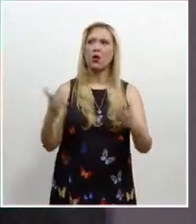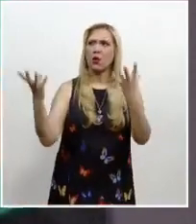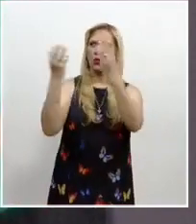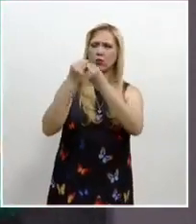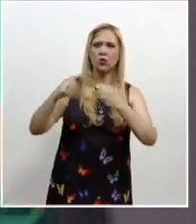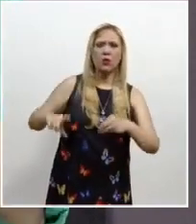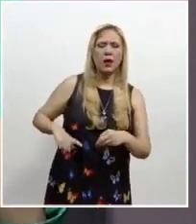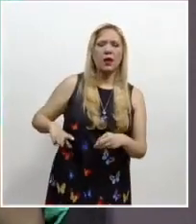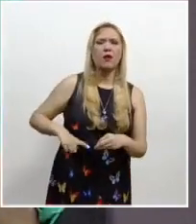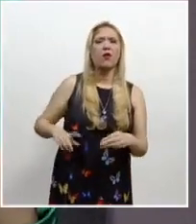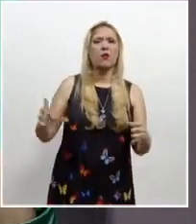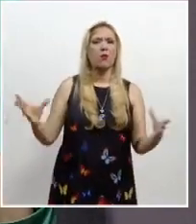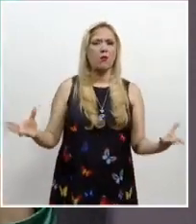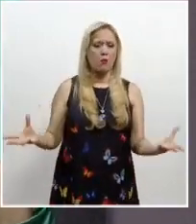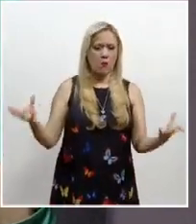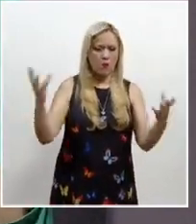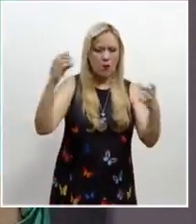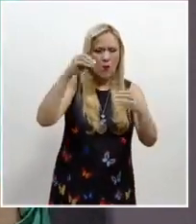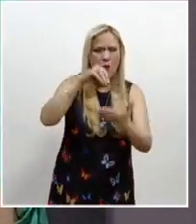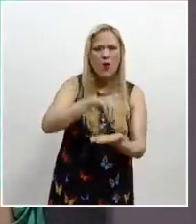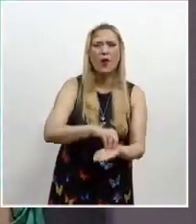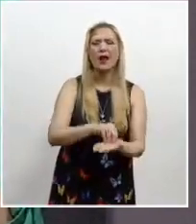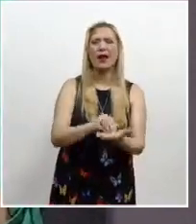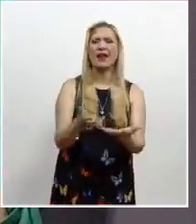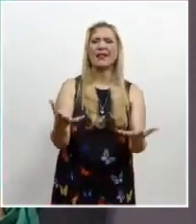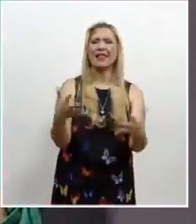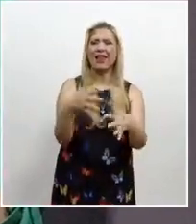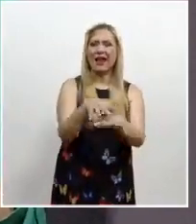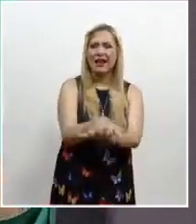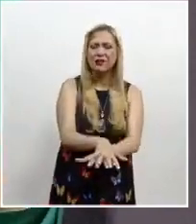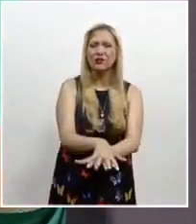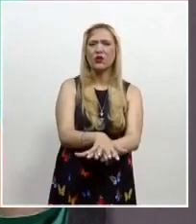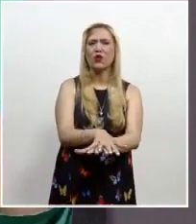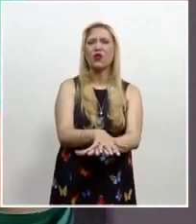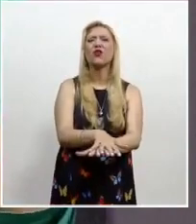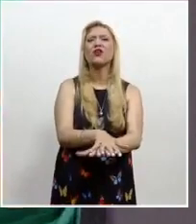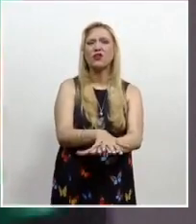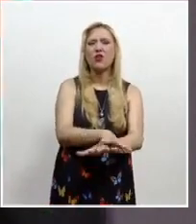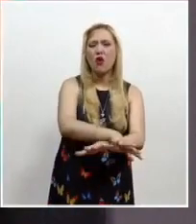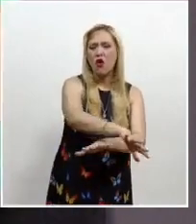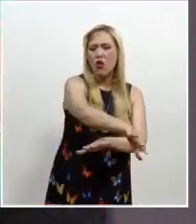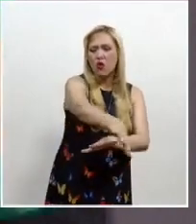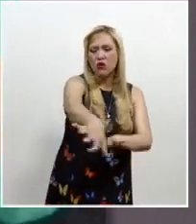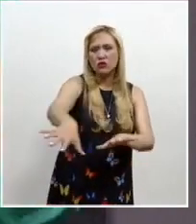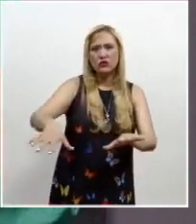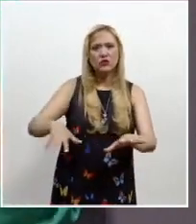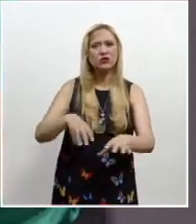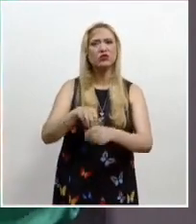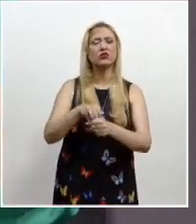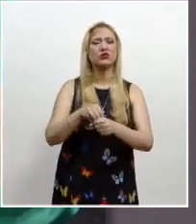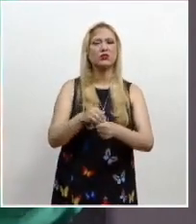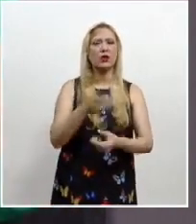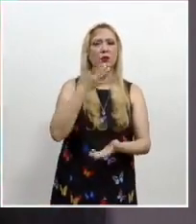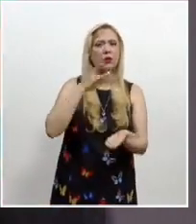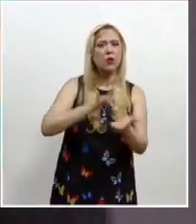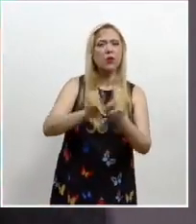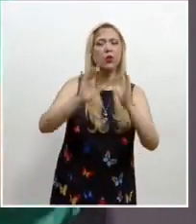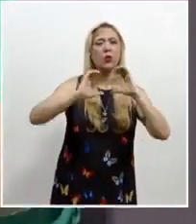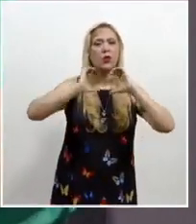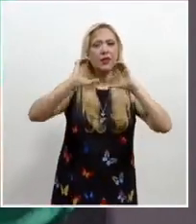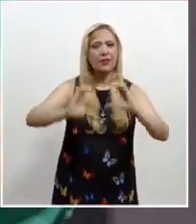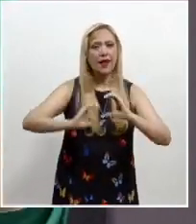gobierno, integrar este sistema nacional de cuidados. ¿Para qué? Para que en condiciones de igualdad